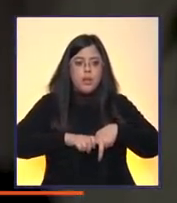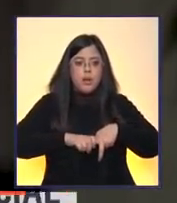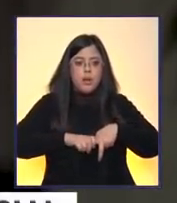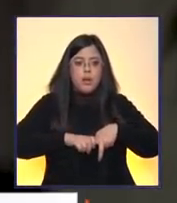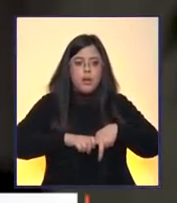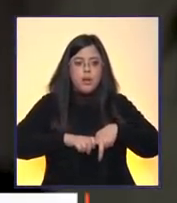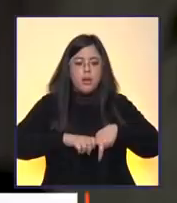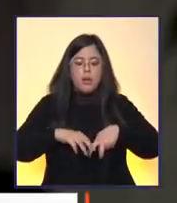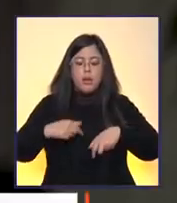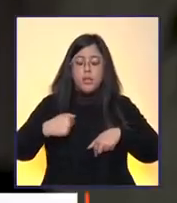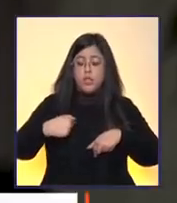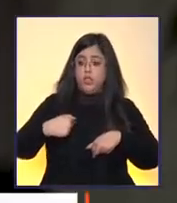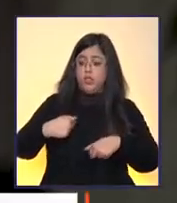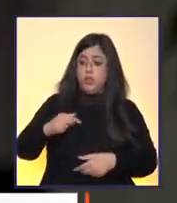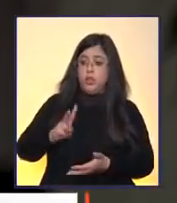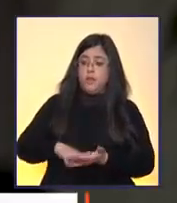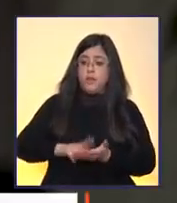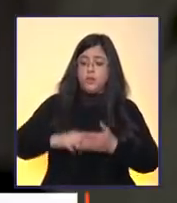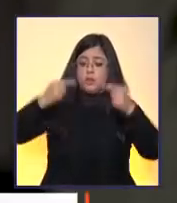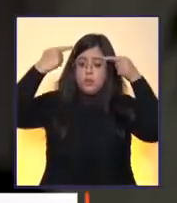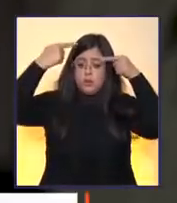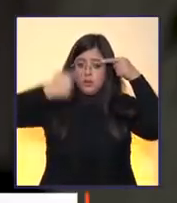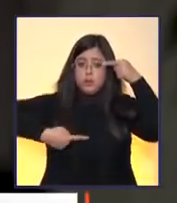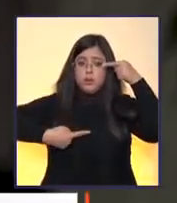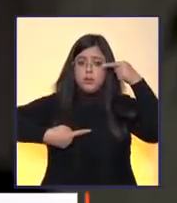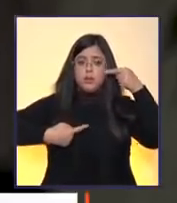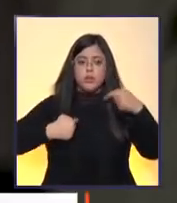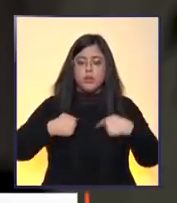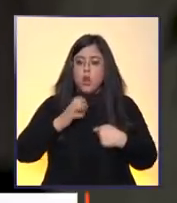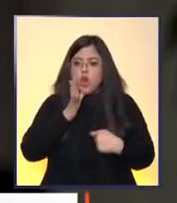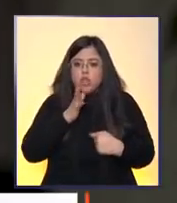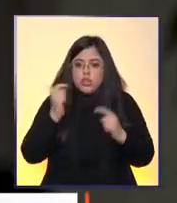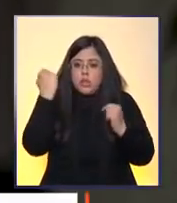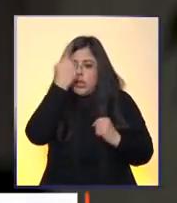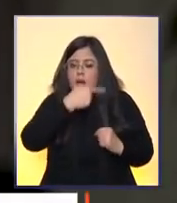Y yo de verdad que quedé descolocada, yo no sé qué cara puse.